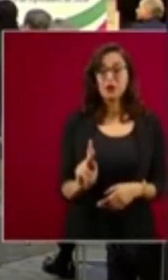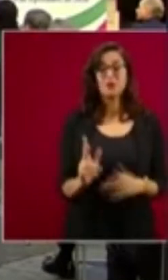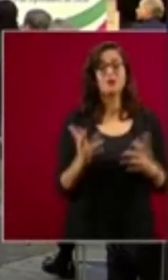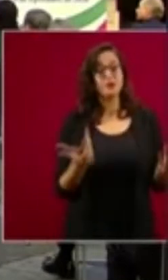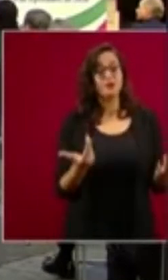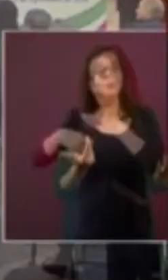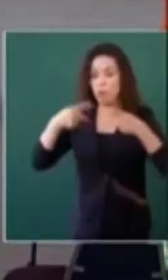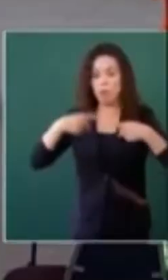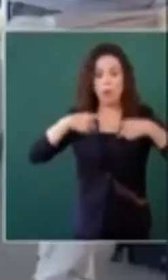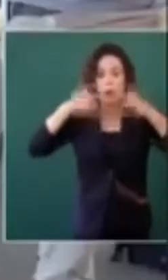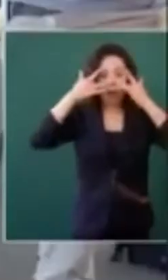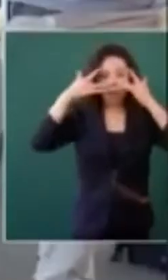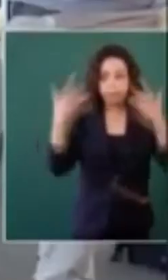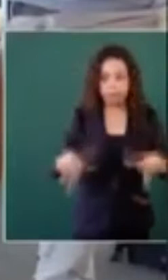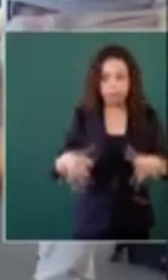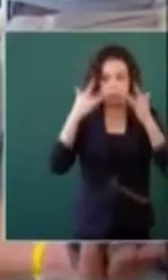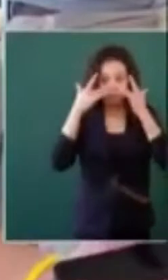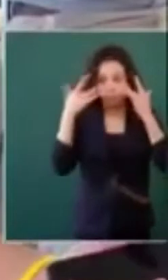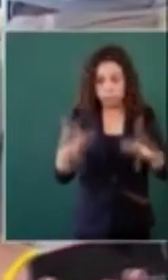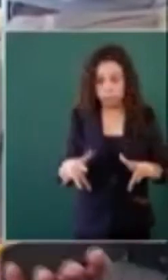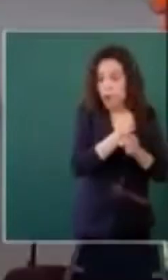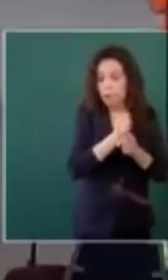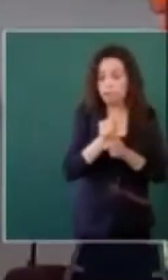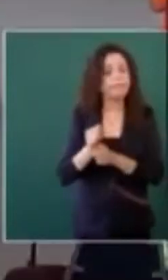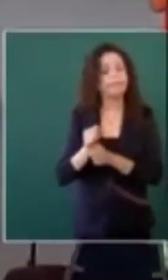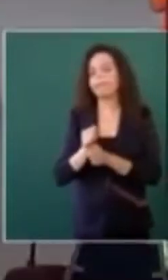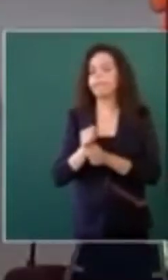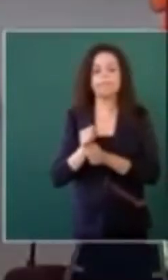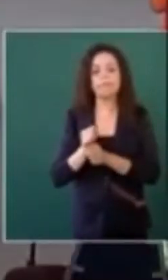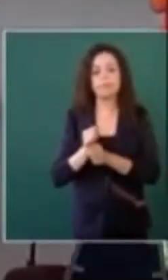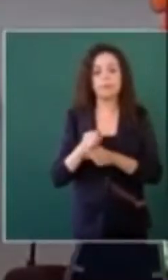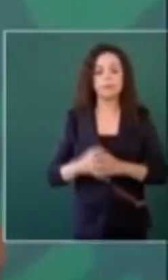y de qué manera se está combatiendo alguna necesidad,